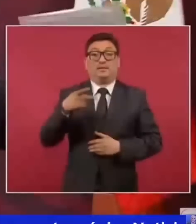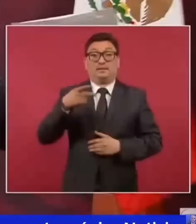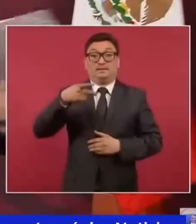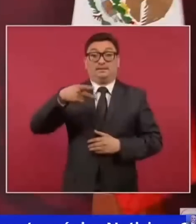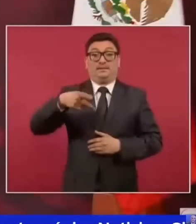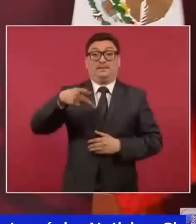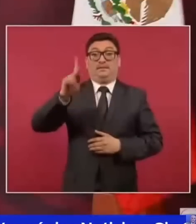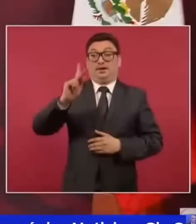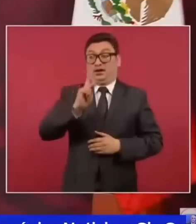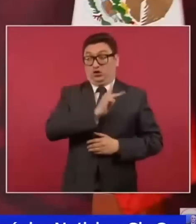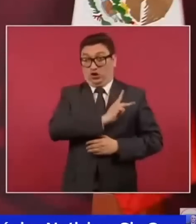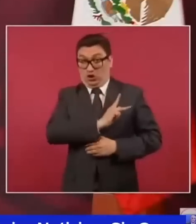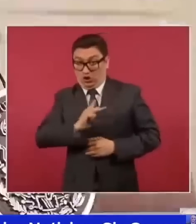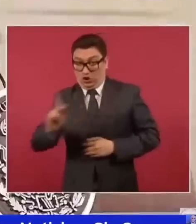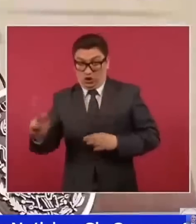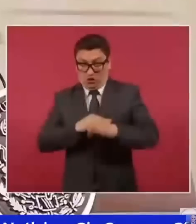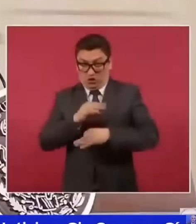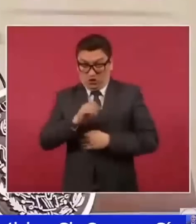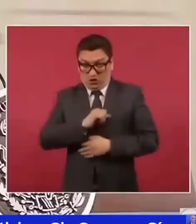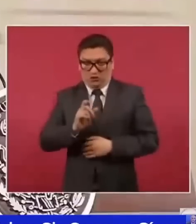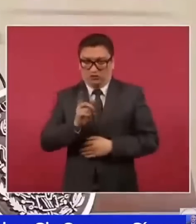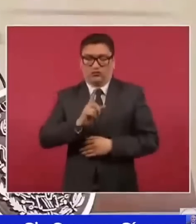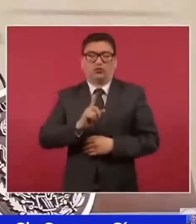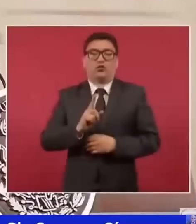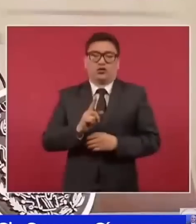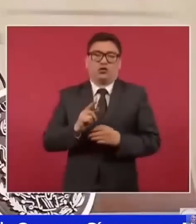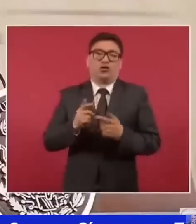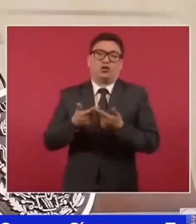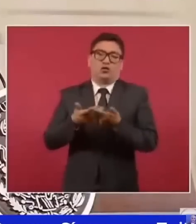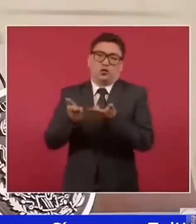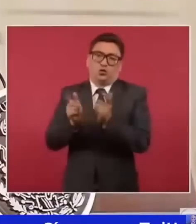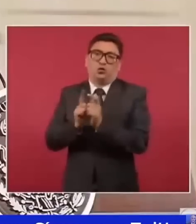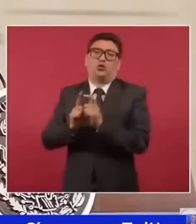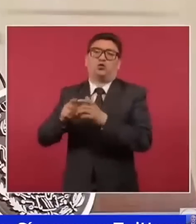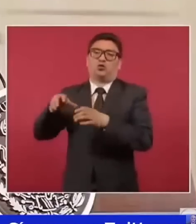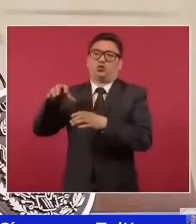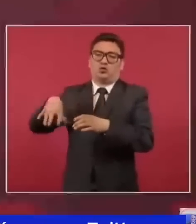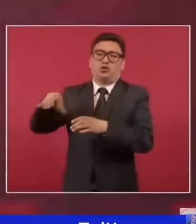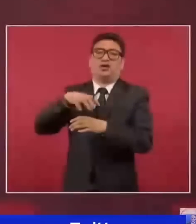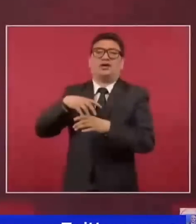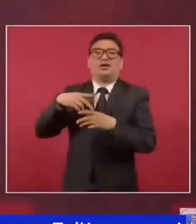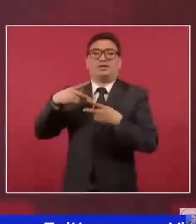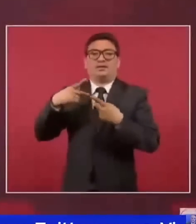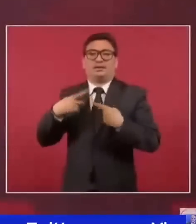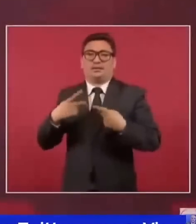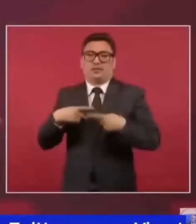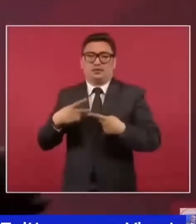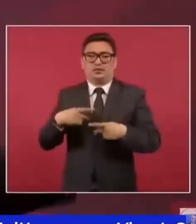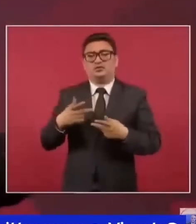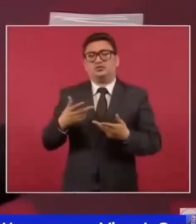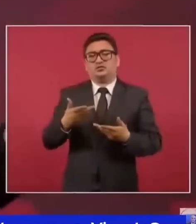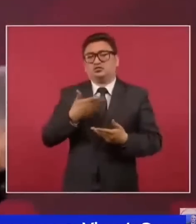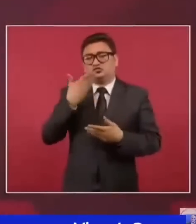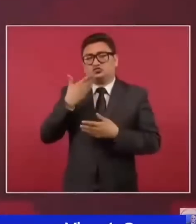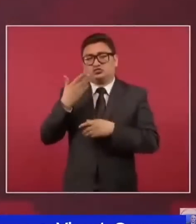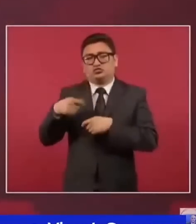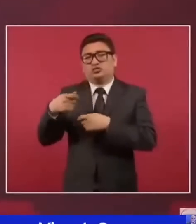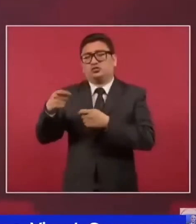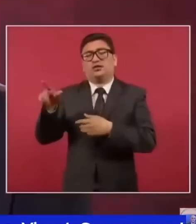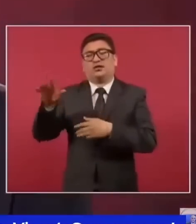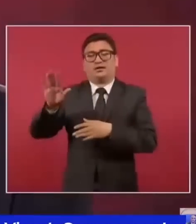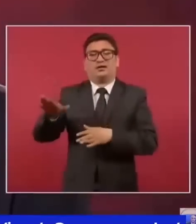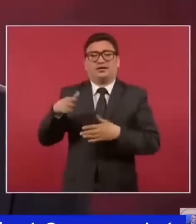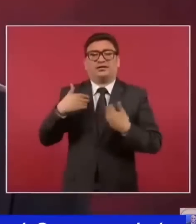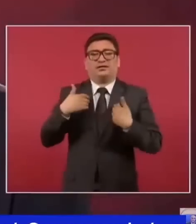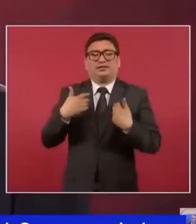a decir todos. Los sectores conservadores de clase media los entiendo.